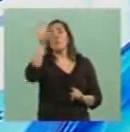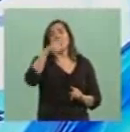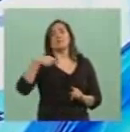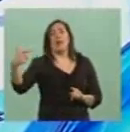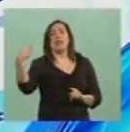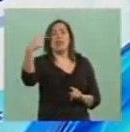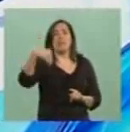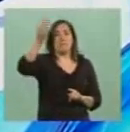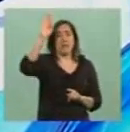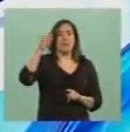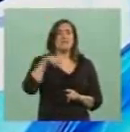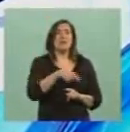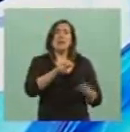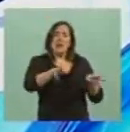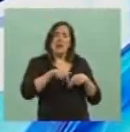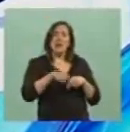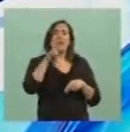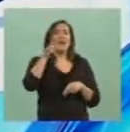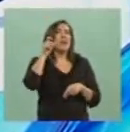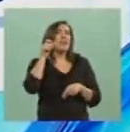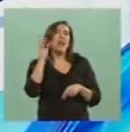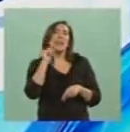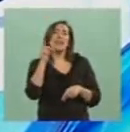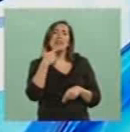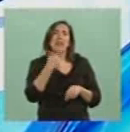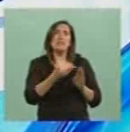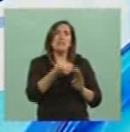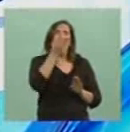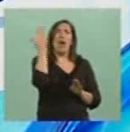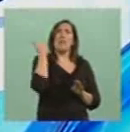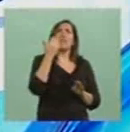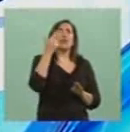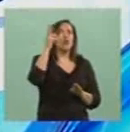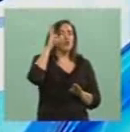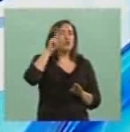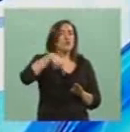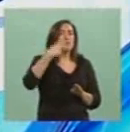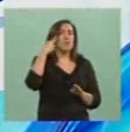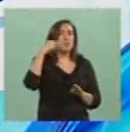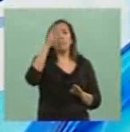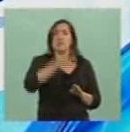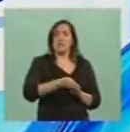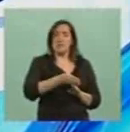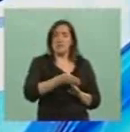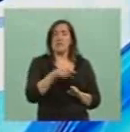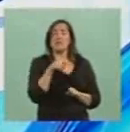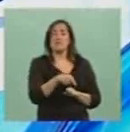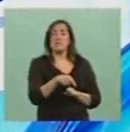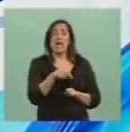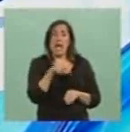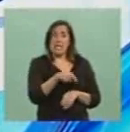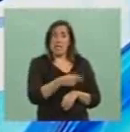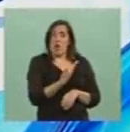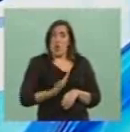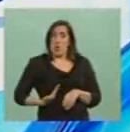que las regalías en un momento llegaron allá por el año 98 a 9% el barril del petróleo. Sin embargo, ese